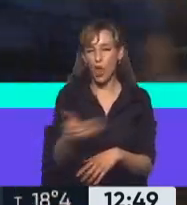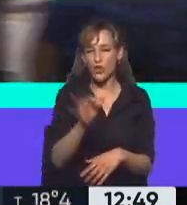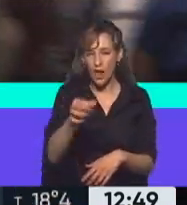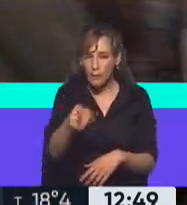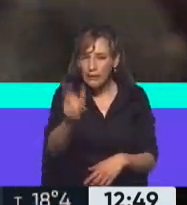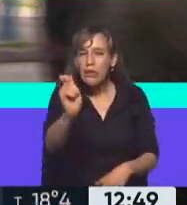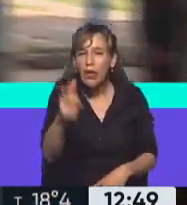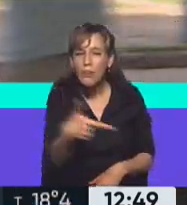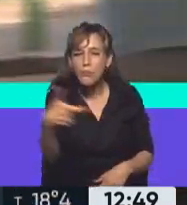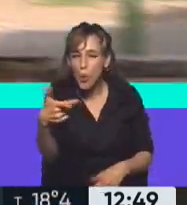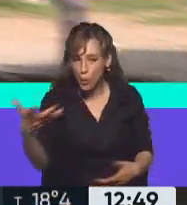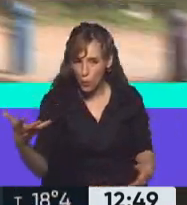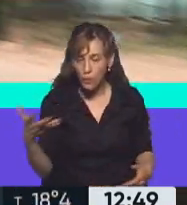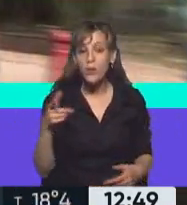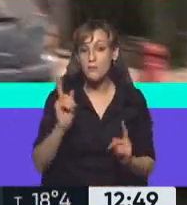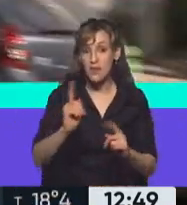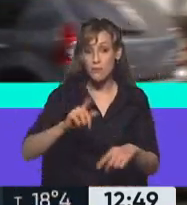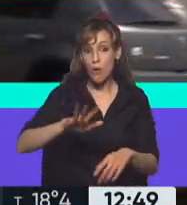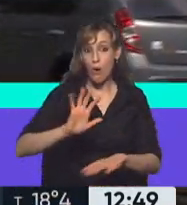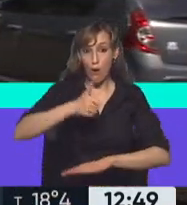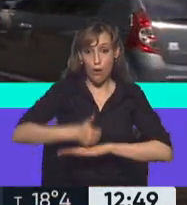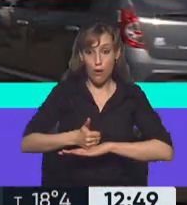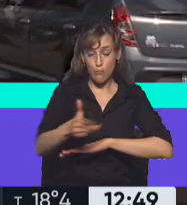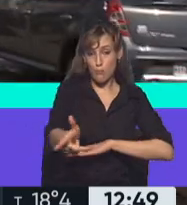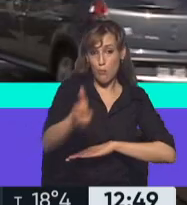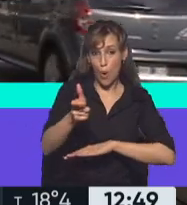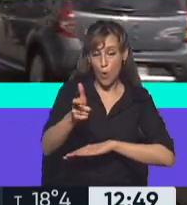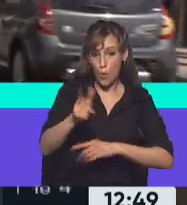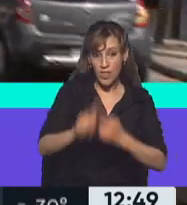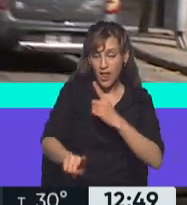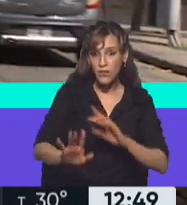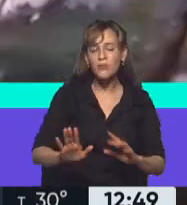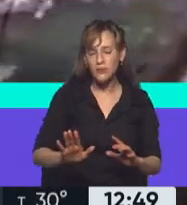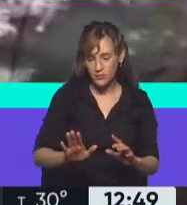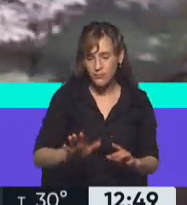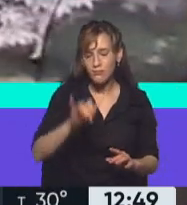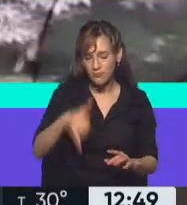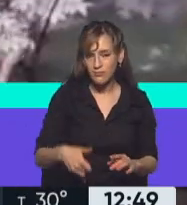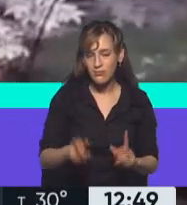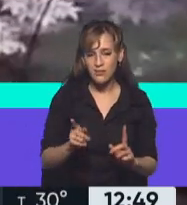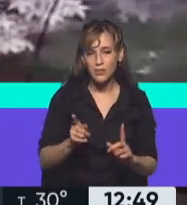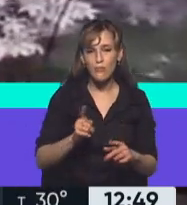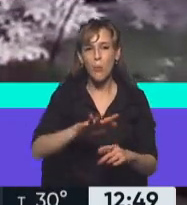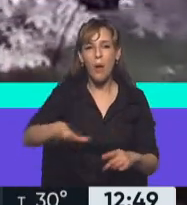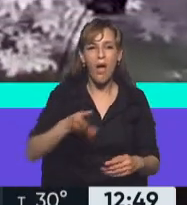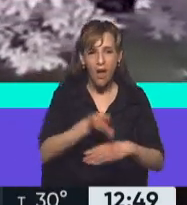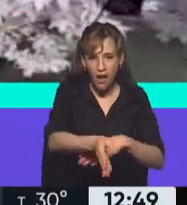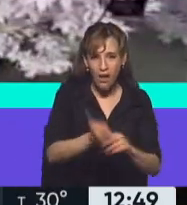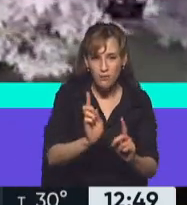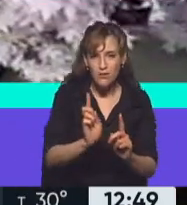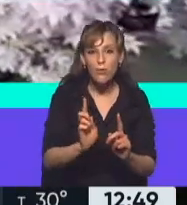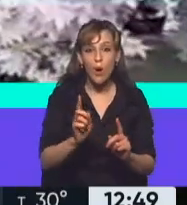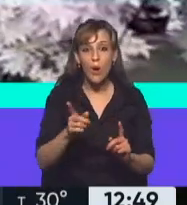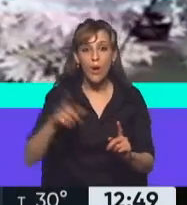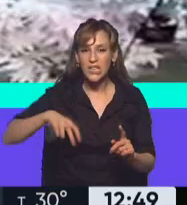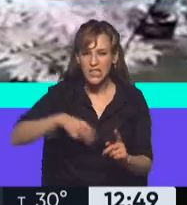fue. De ese lugar le dispara a él, sí. Acá impacta la bala ahí y la persona corre hacia allá, adentro del barrio. Sí, para la izquierda corre y